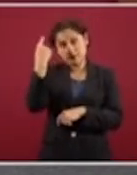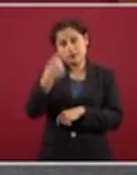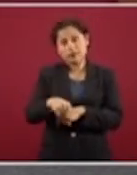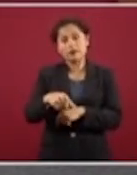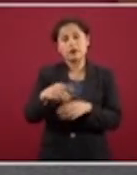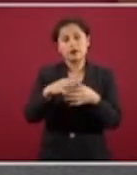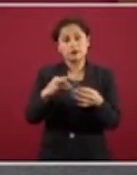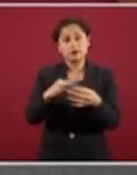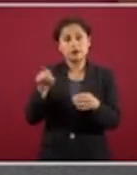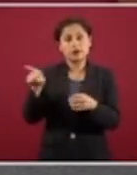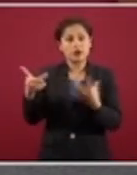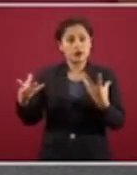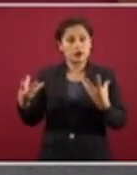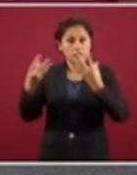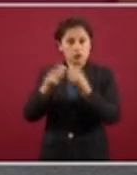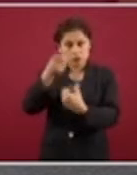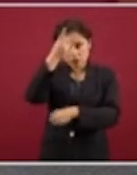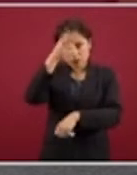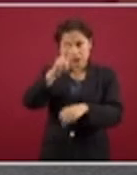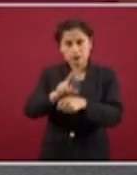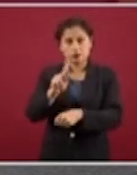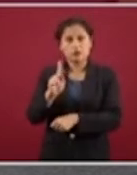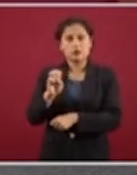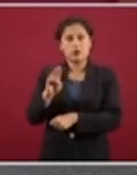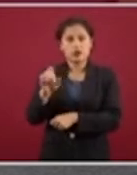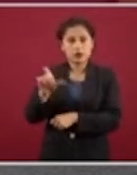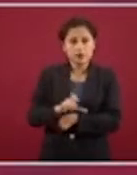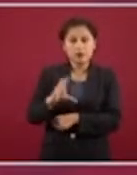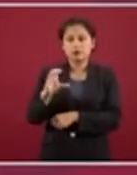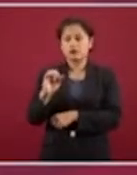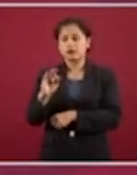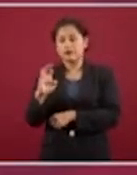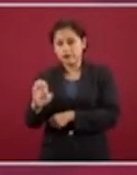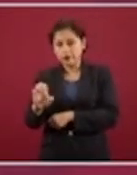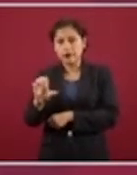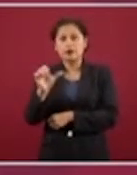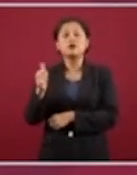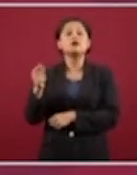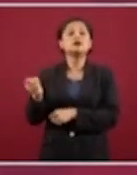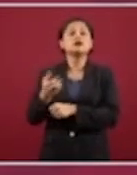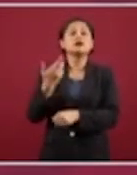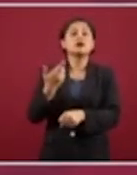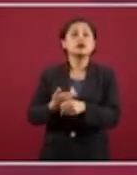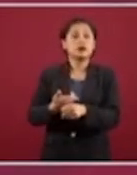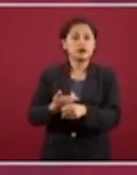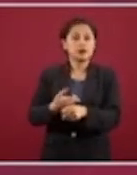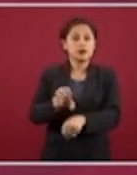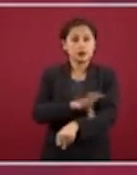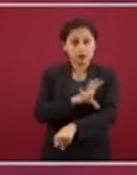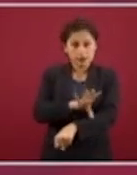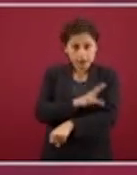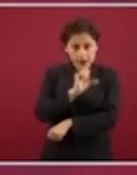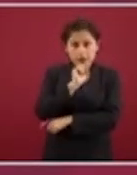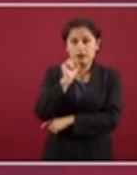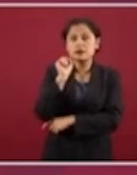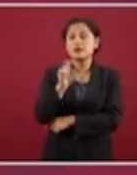directores de Pemex, de la Comisión Federal de Electricidad, con la secretaria de Energía y con